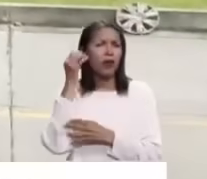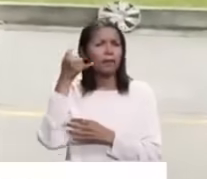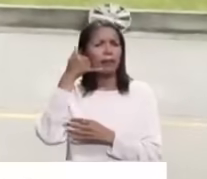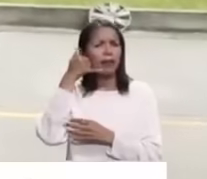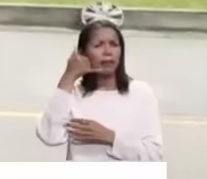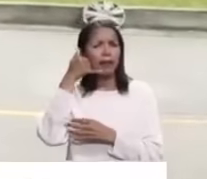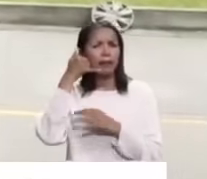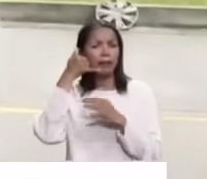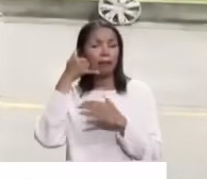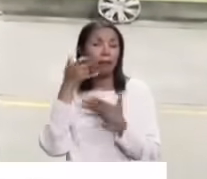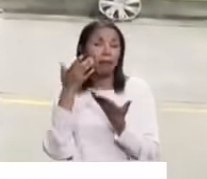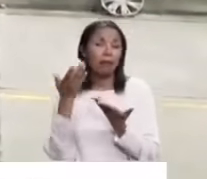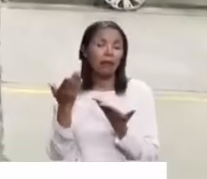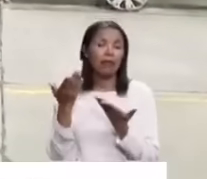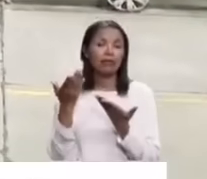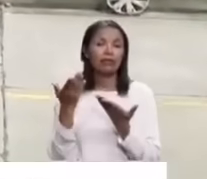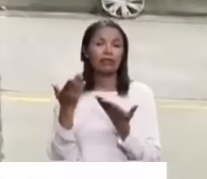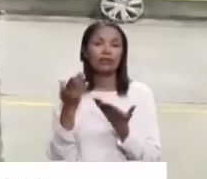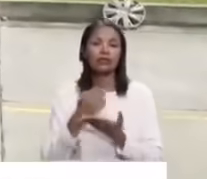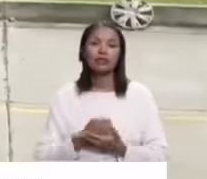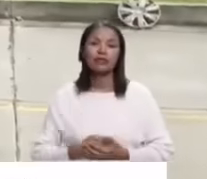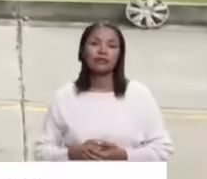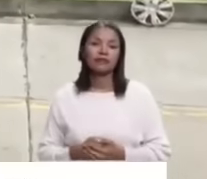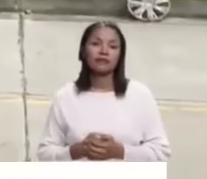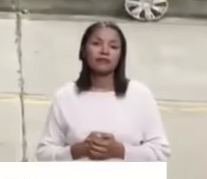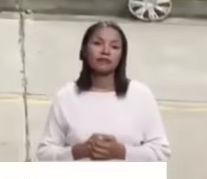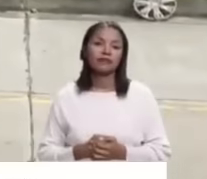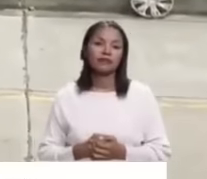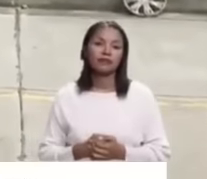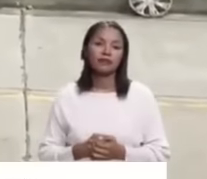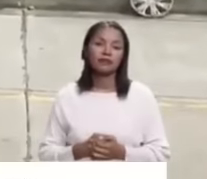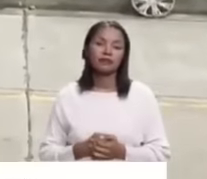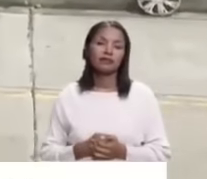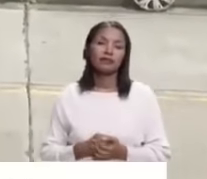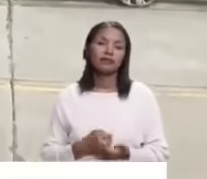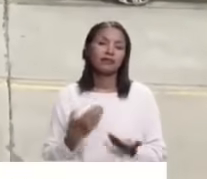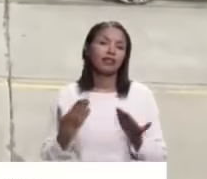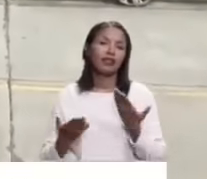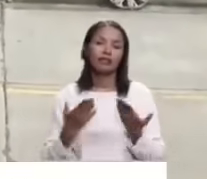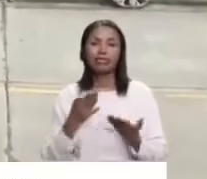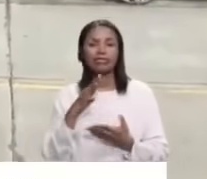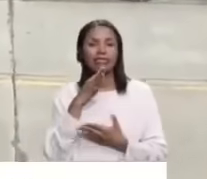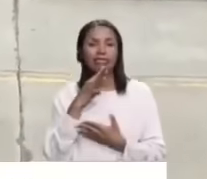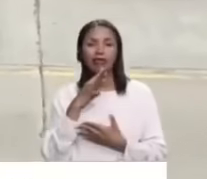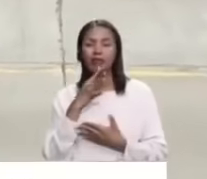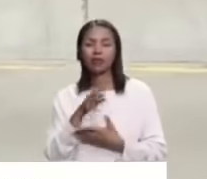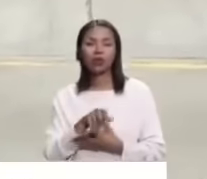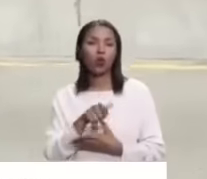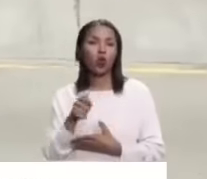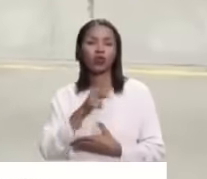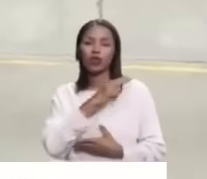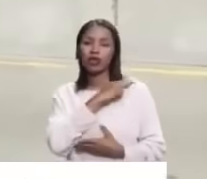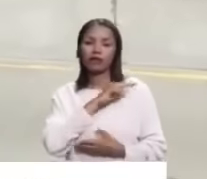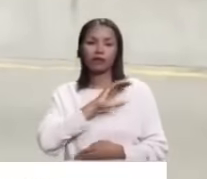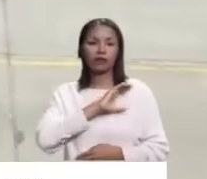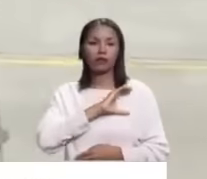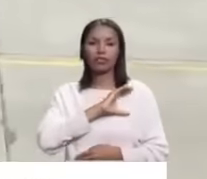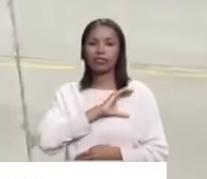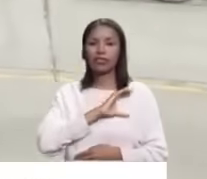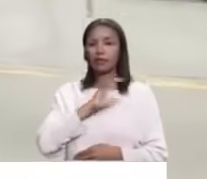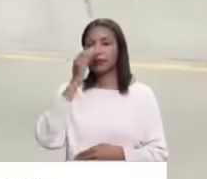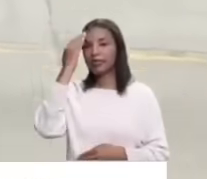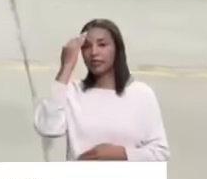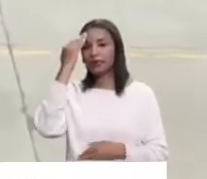que en la coordinación con las autoridades pertinentes para determinar